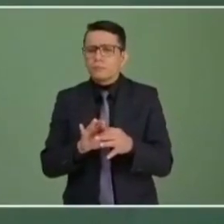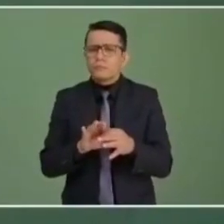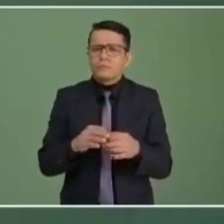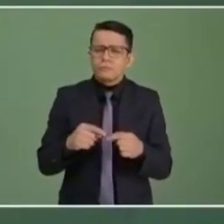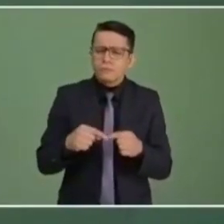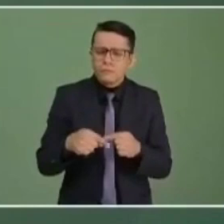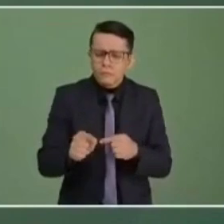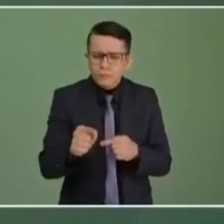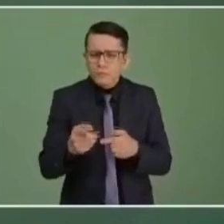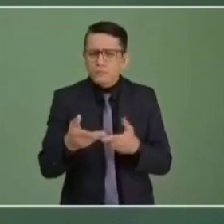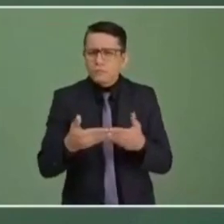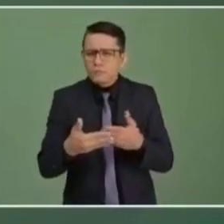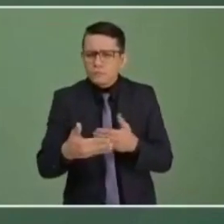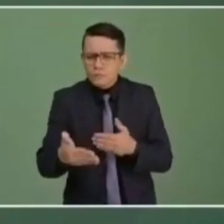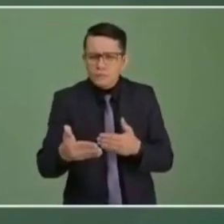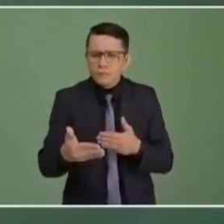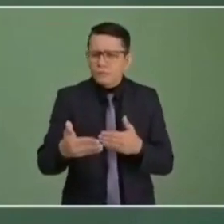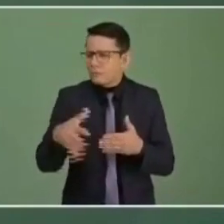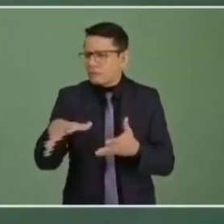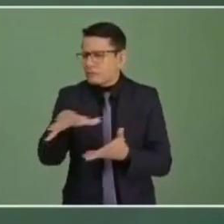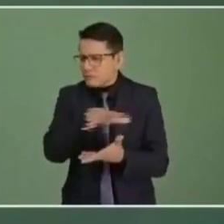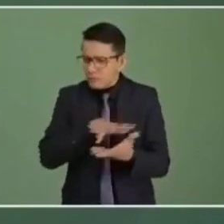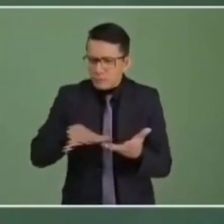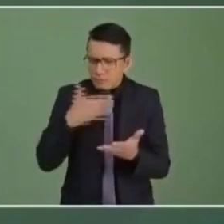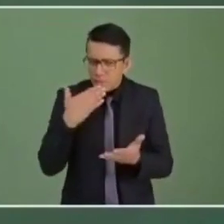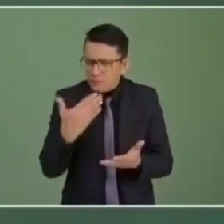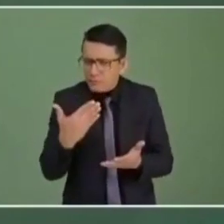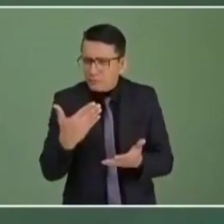deuda pública con el FOBAPROA.